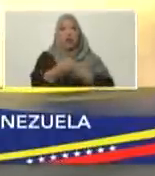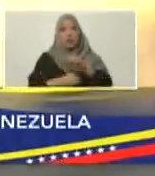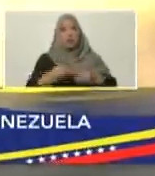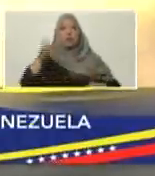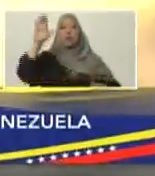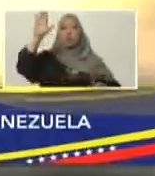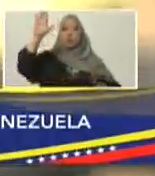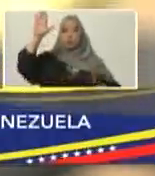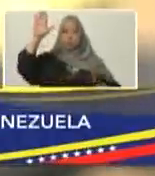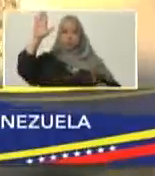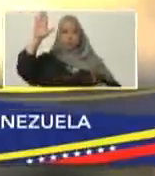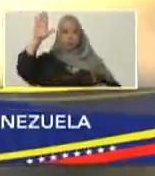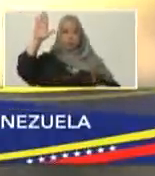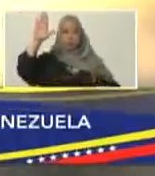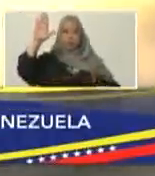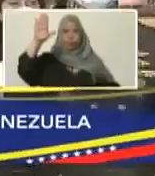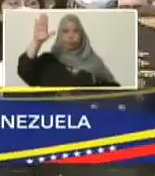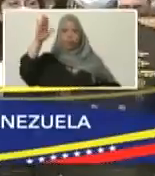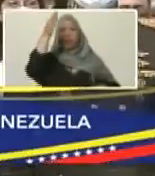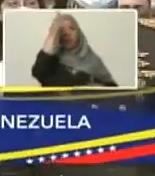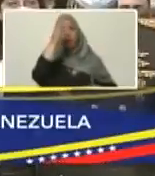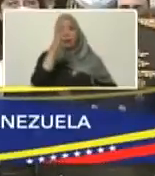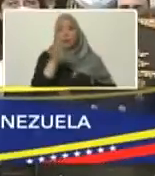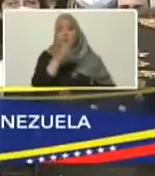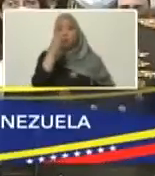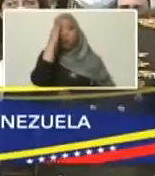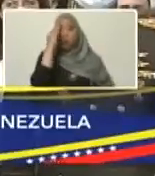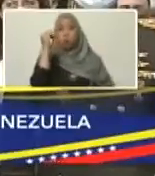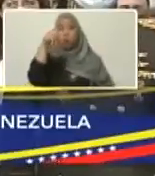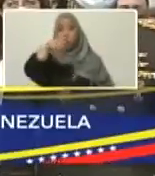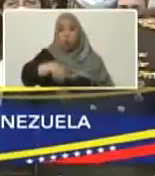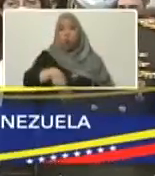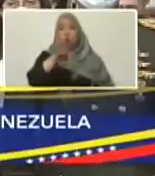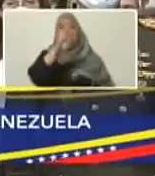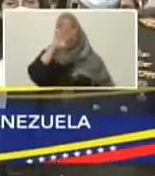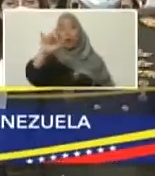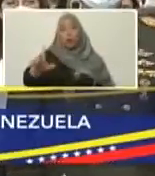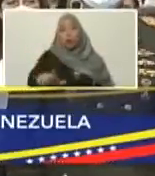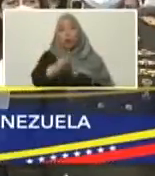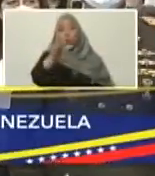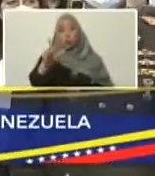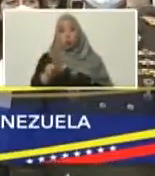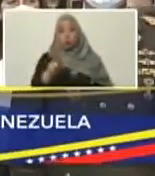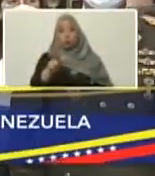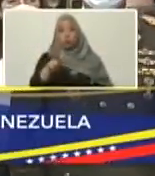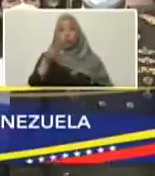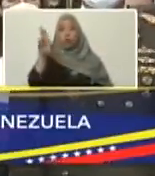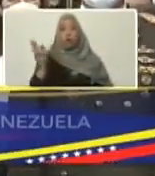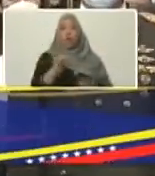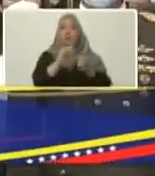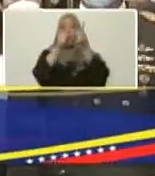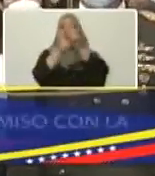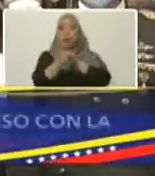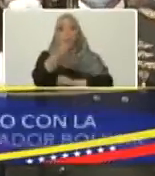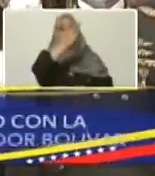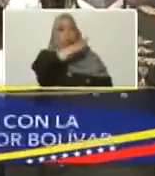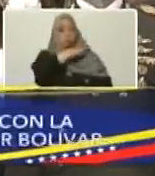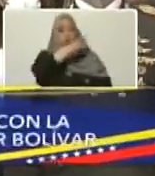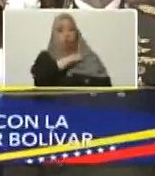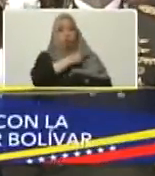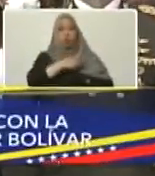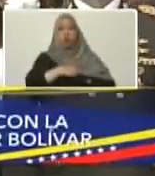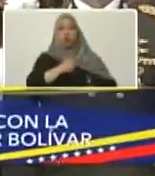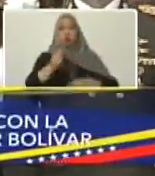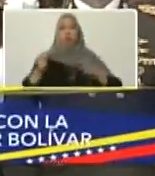juramento sagrado de hoy 4 de julio por el ascenso. Toma